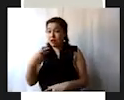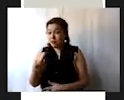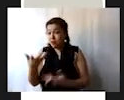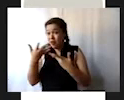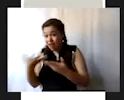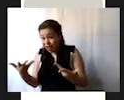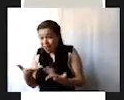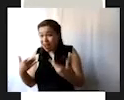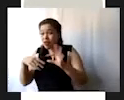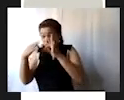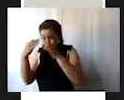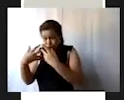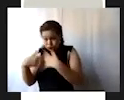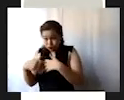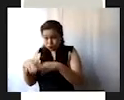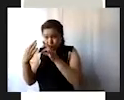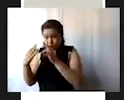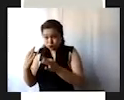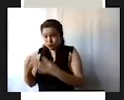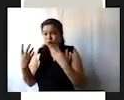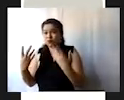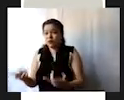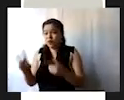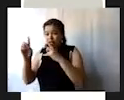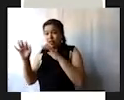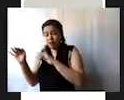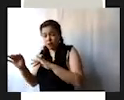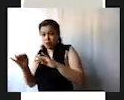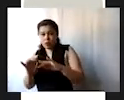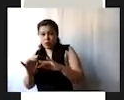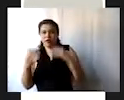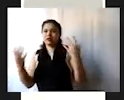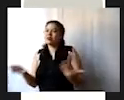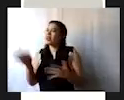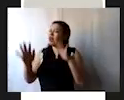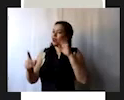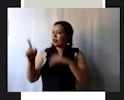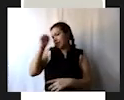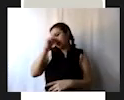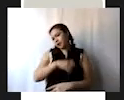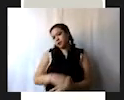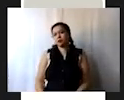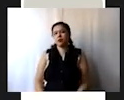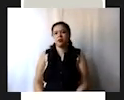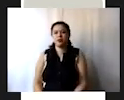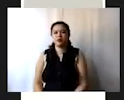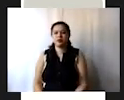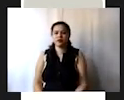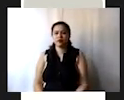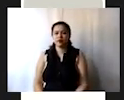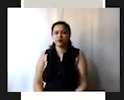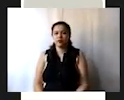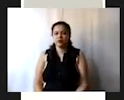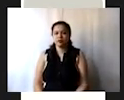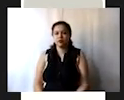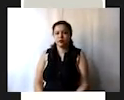que funcionen, que visibilicen el tema, pues a veces es sumamente complicado. Y bueno, este es el